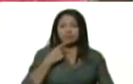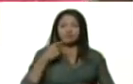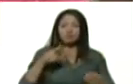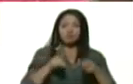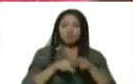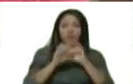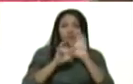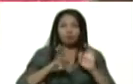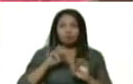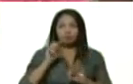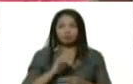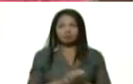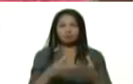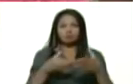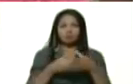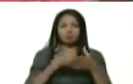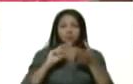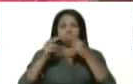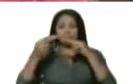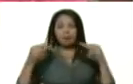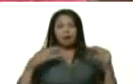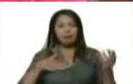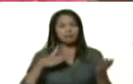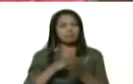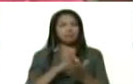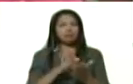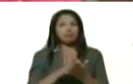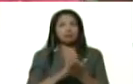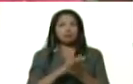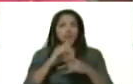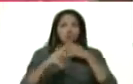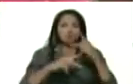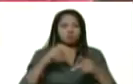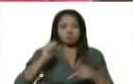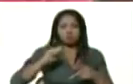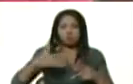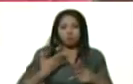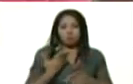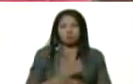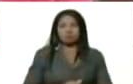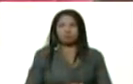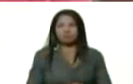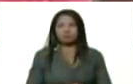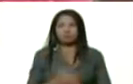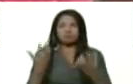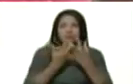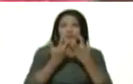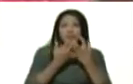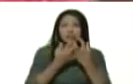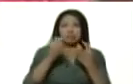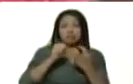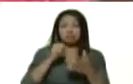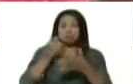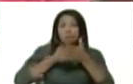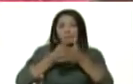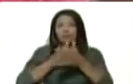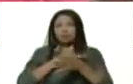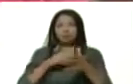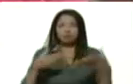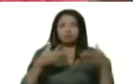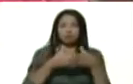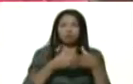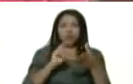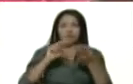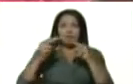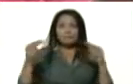que el partido en paz produce y en guerra, si es necesario, combate. Somos el ejército de